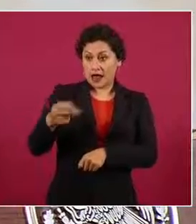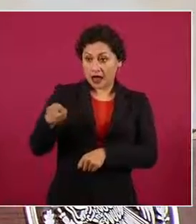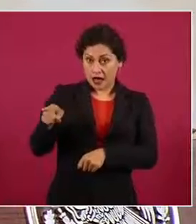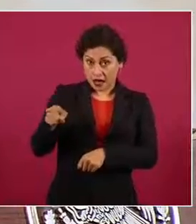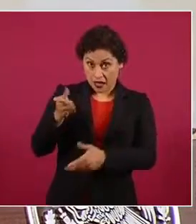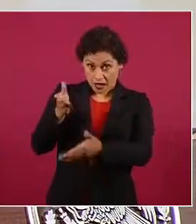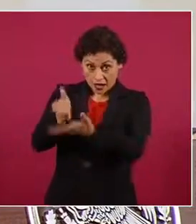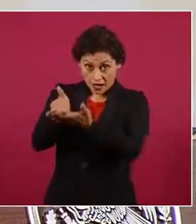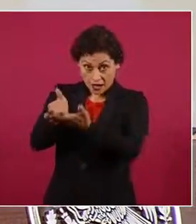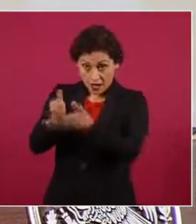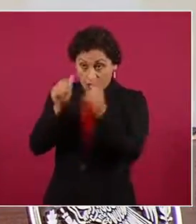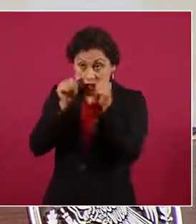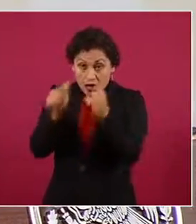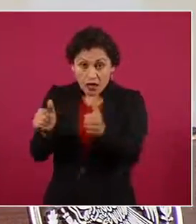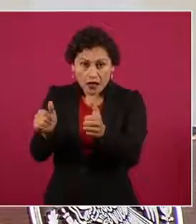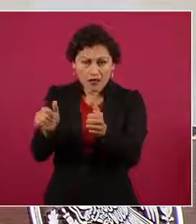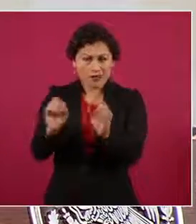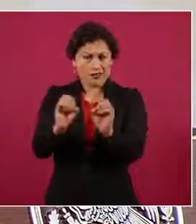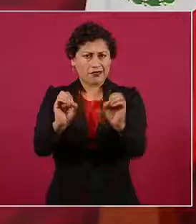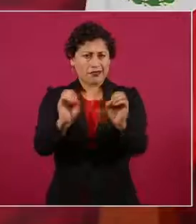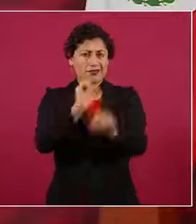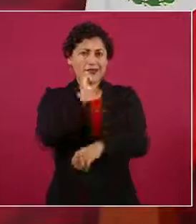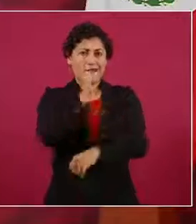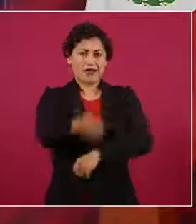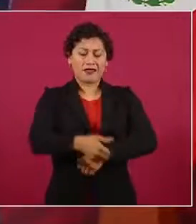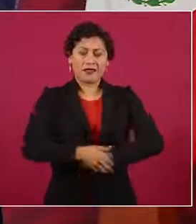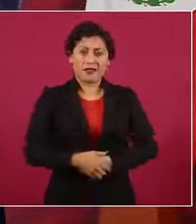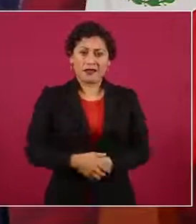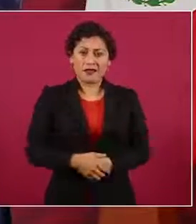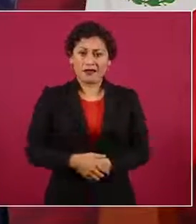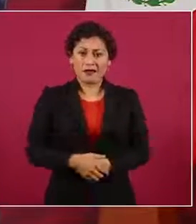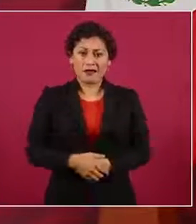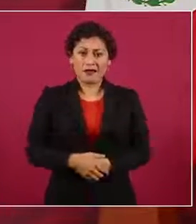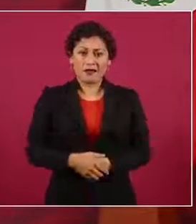En el Tren Maya deben de estar trabajando